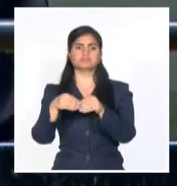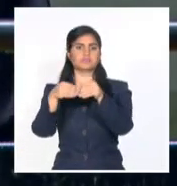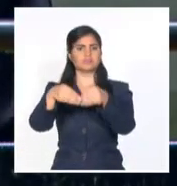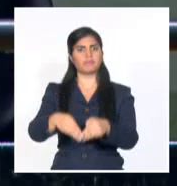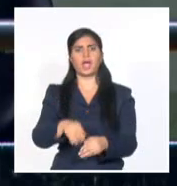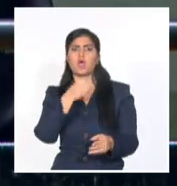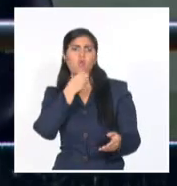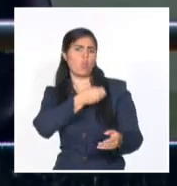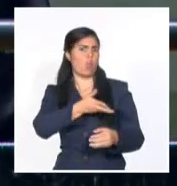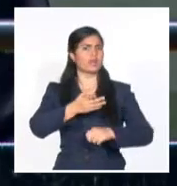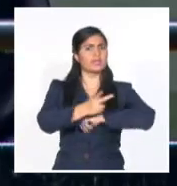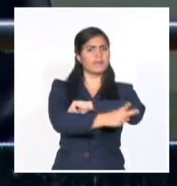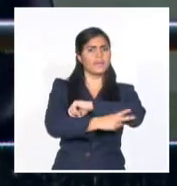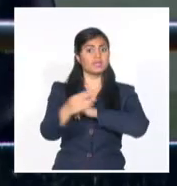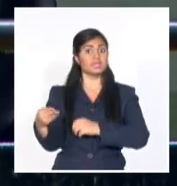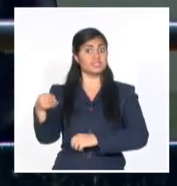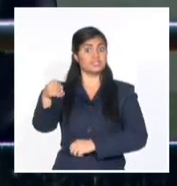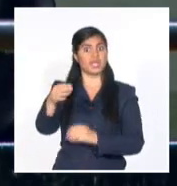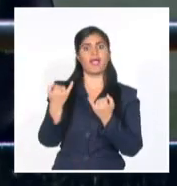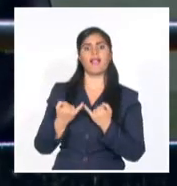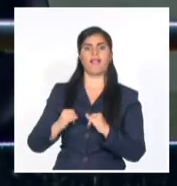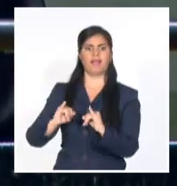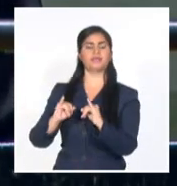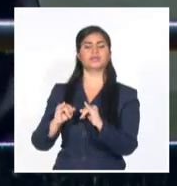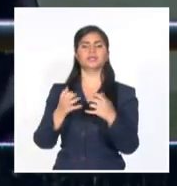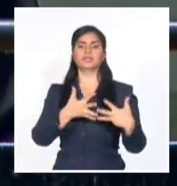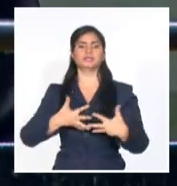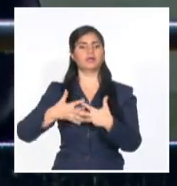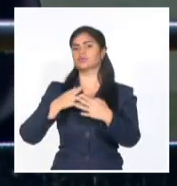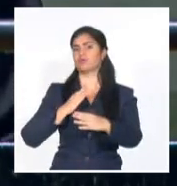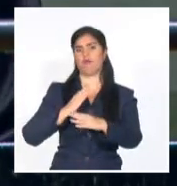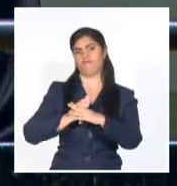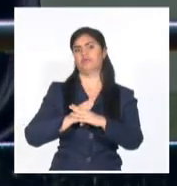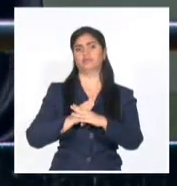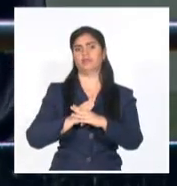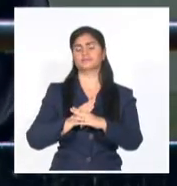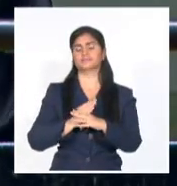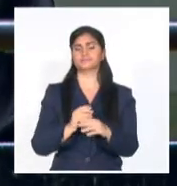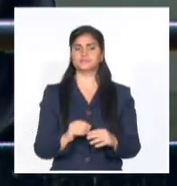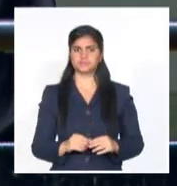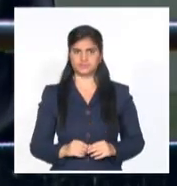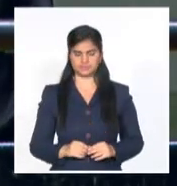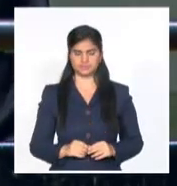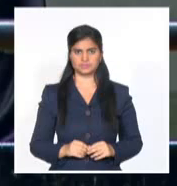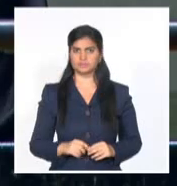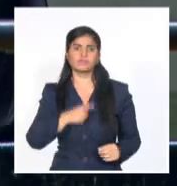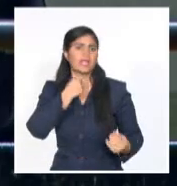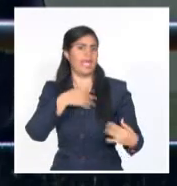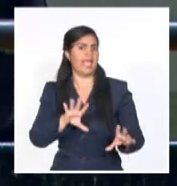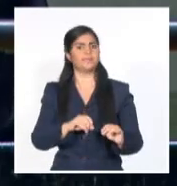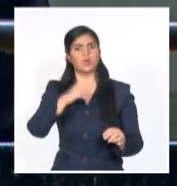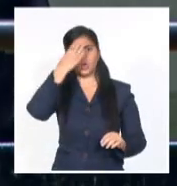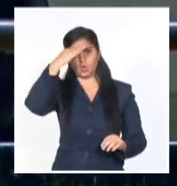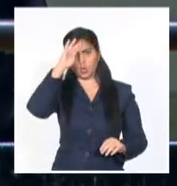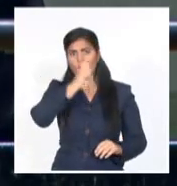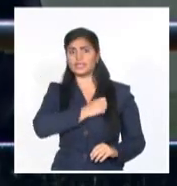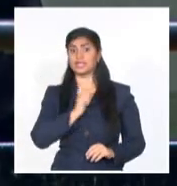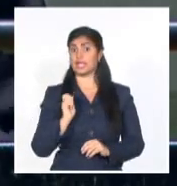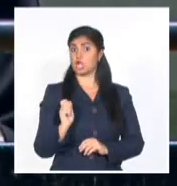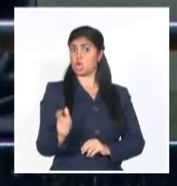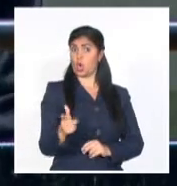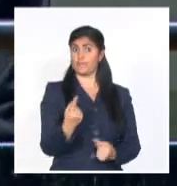a comprarlos pagando por adelantado y a transportarlos en buques de esta